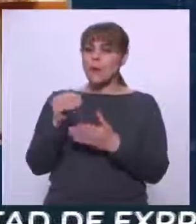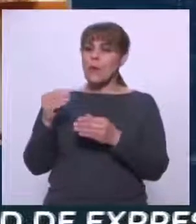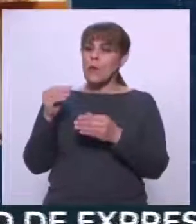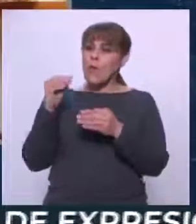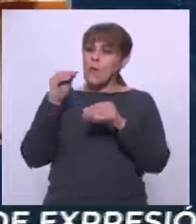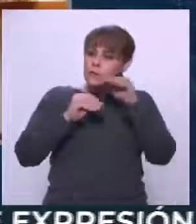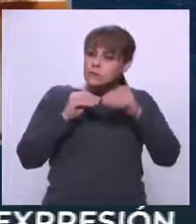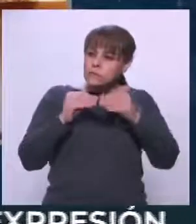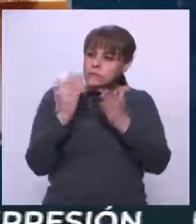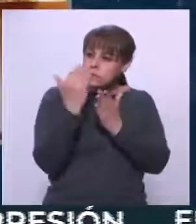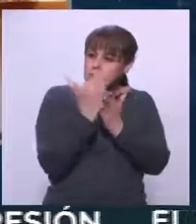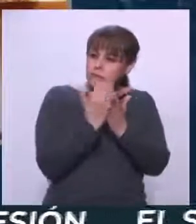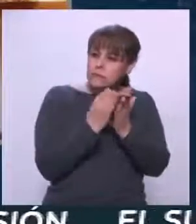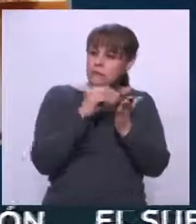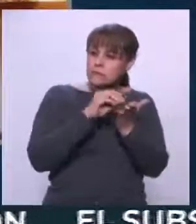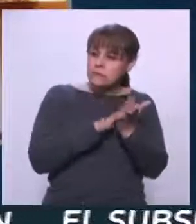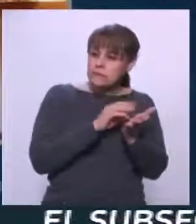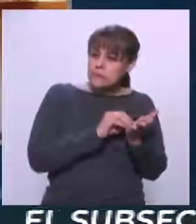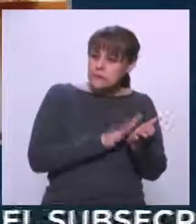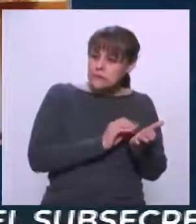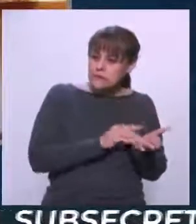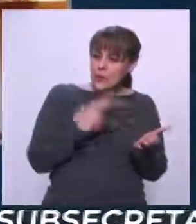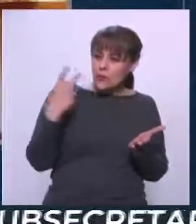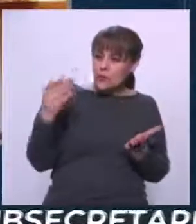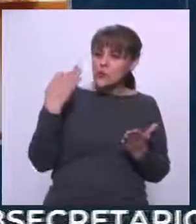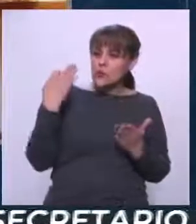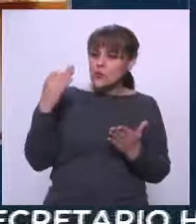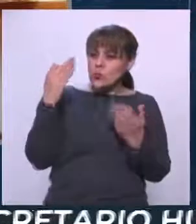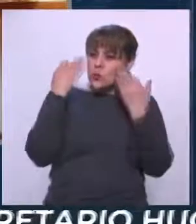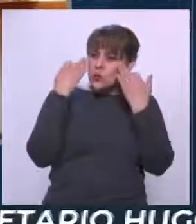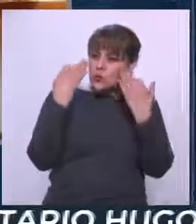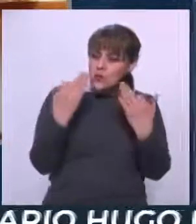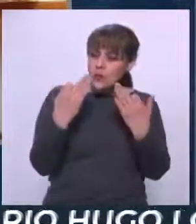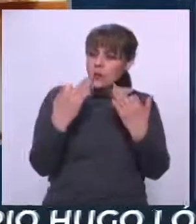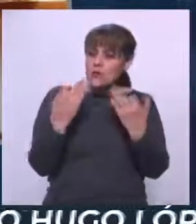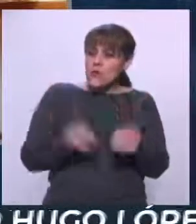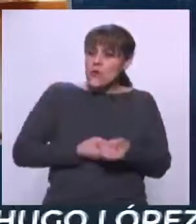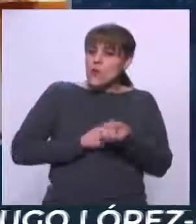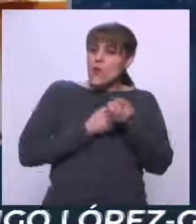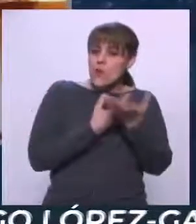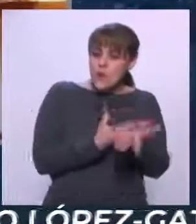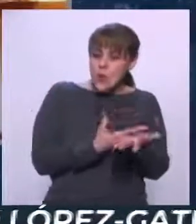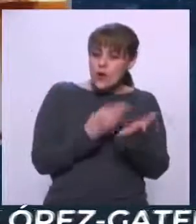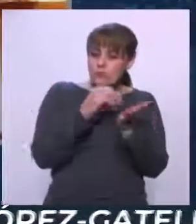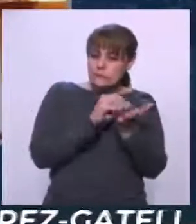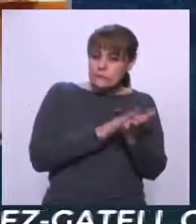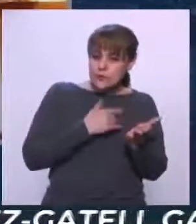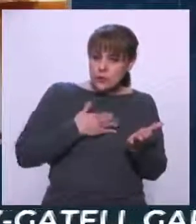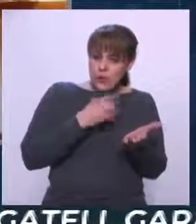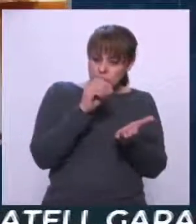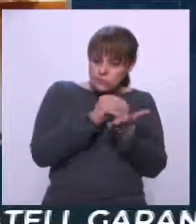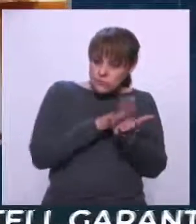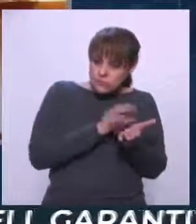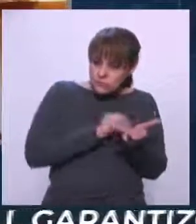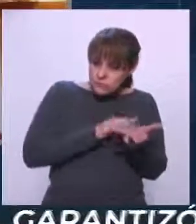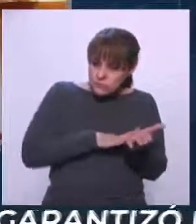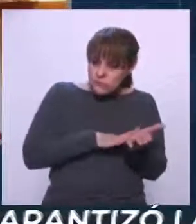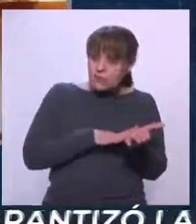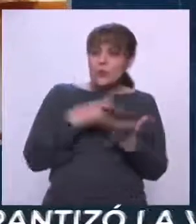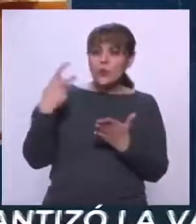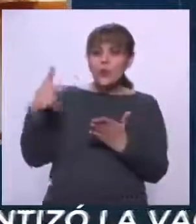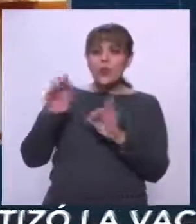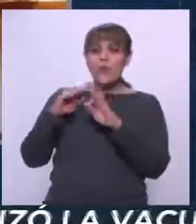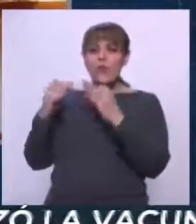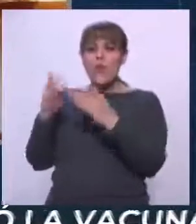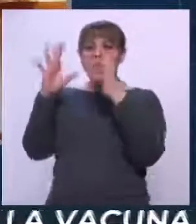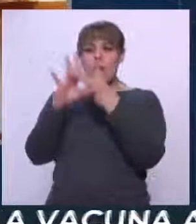a pedirle su tiempo y su testimonio, porque me pareció que la manera en que doña Eva explicaba